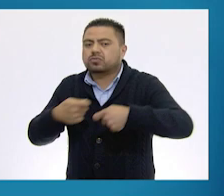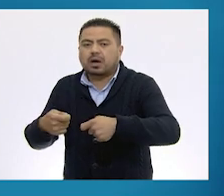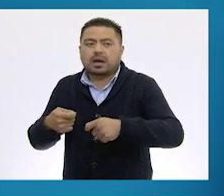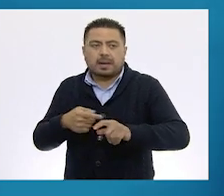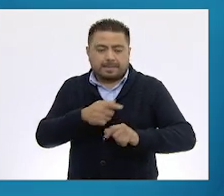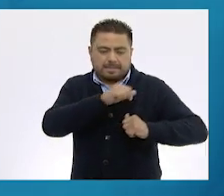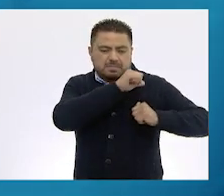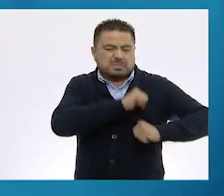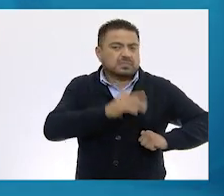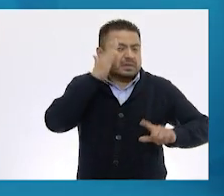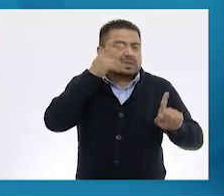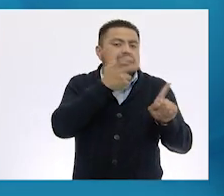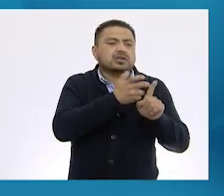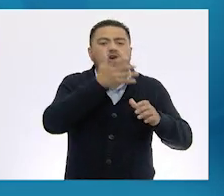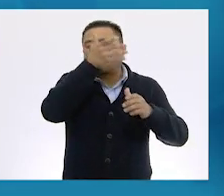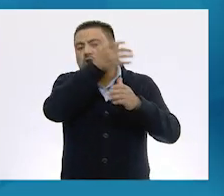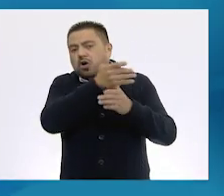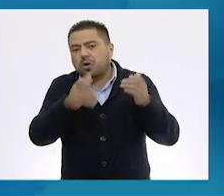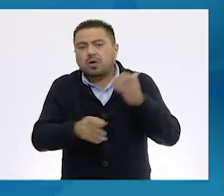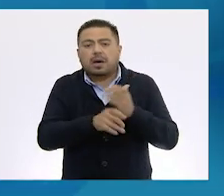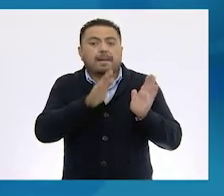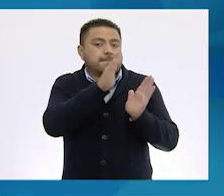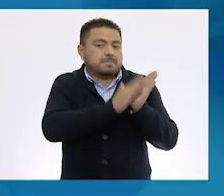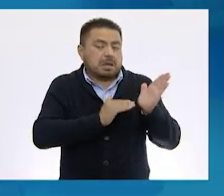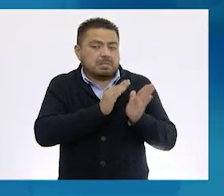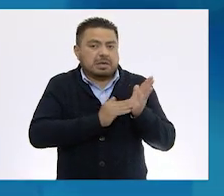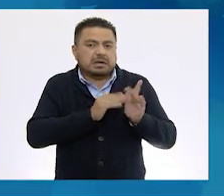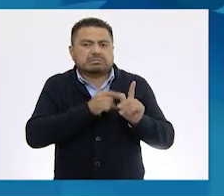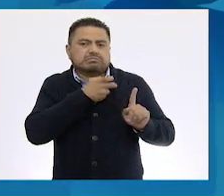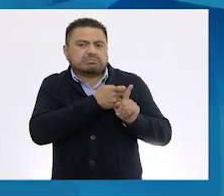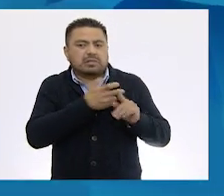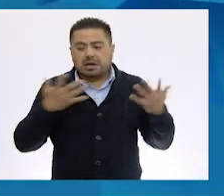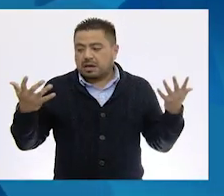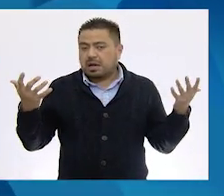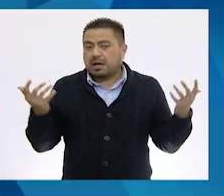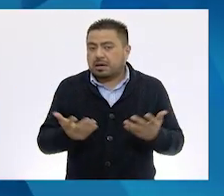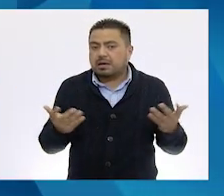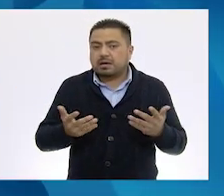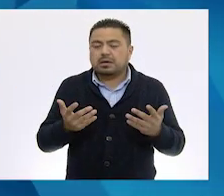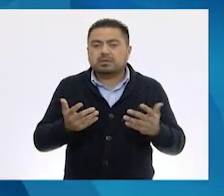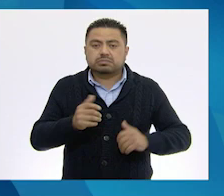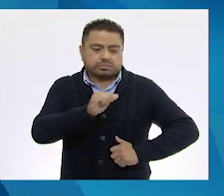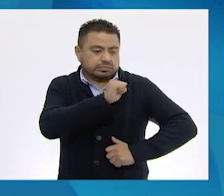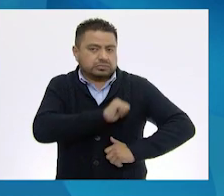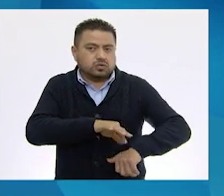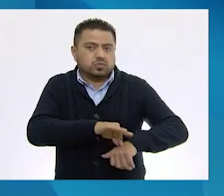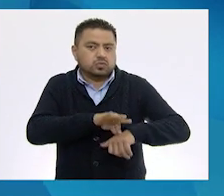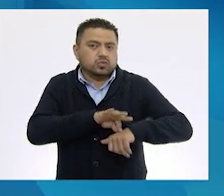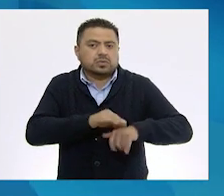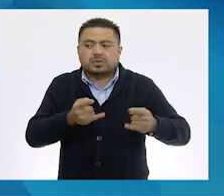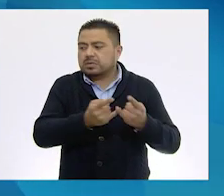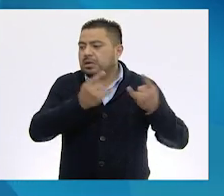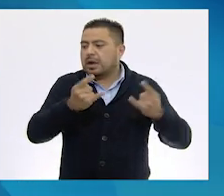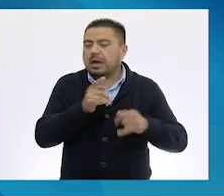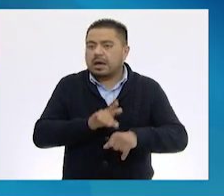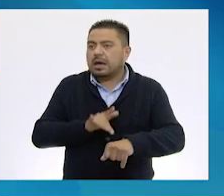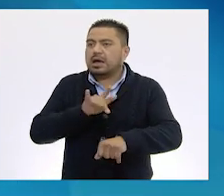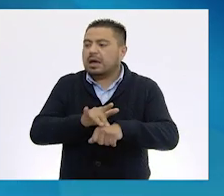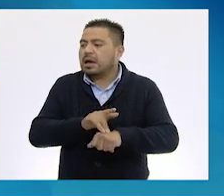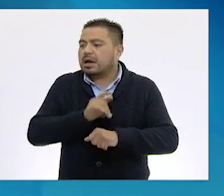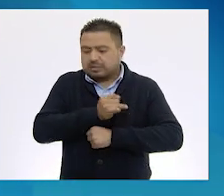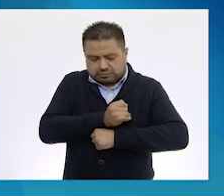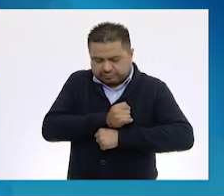fuentes primarias son los objetos y documentos que fueron hechos en el momento del suceso histórico que se